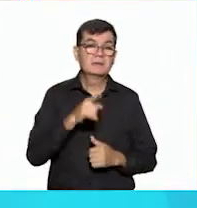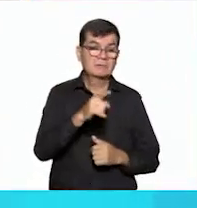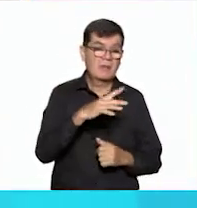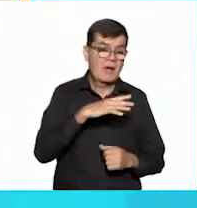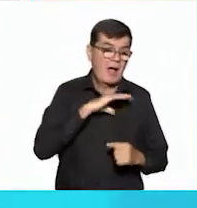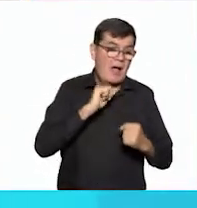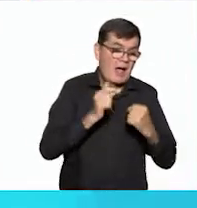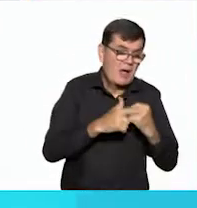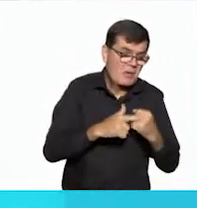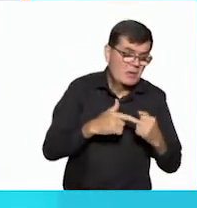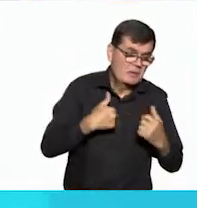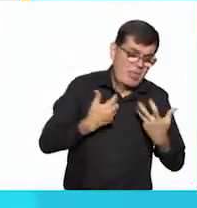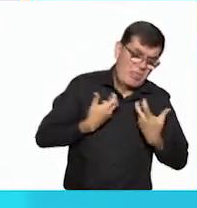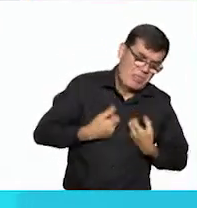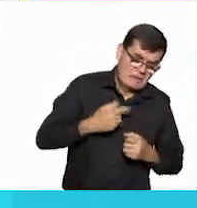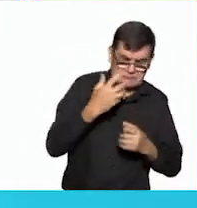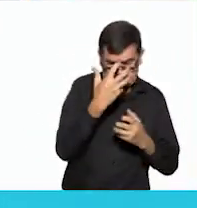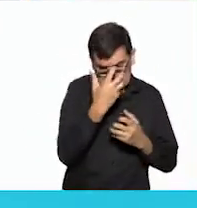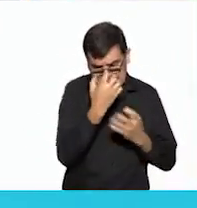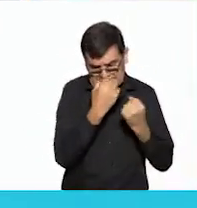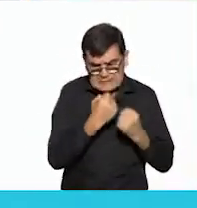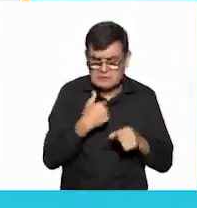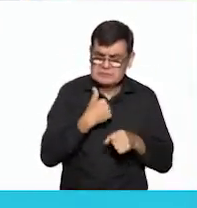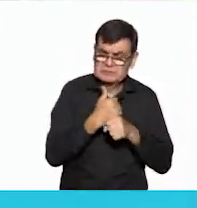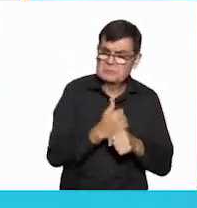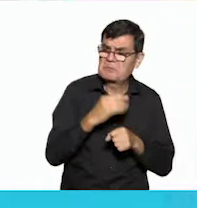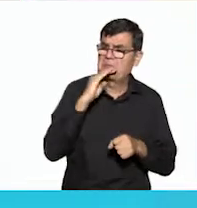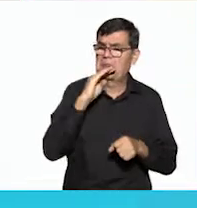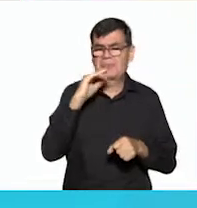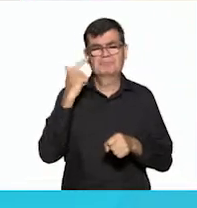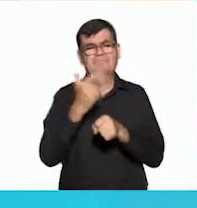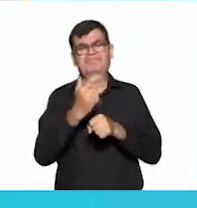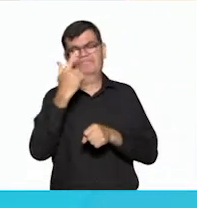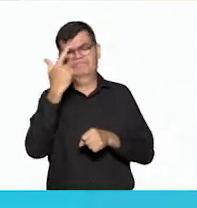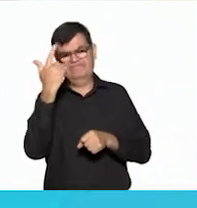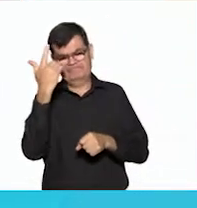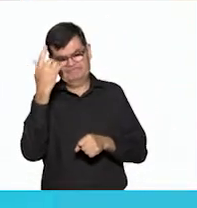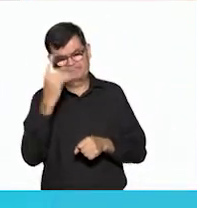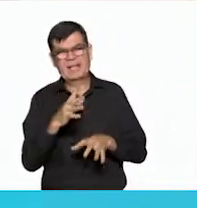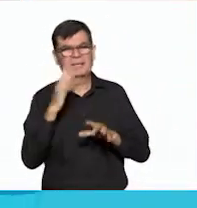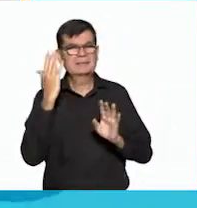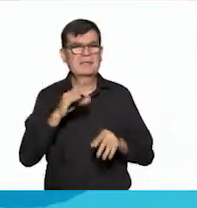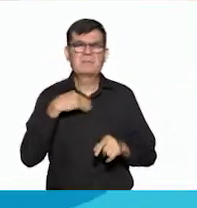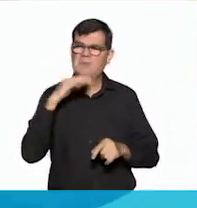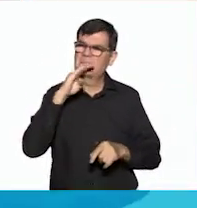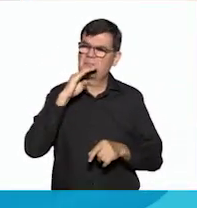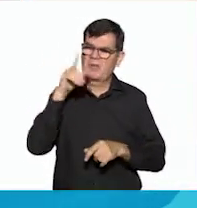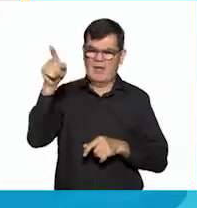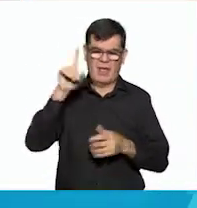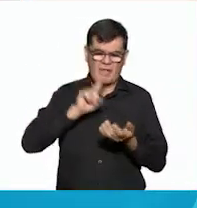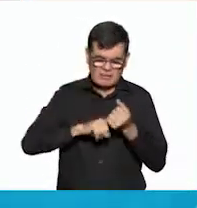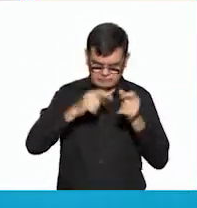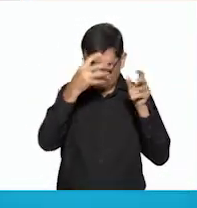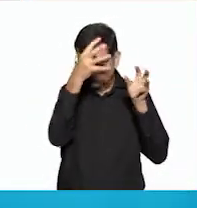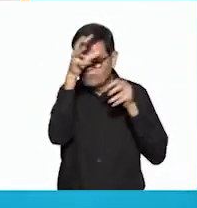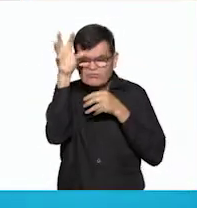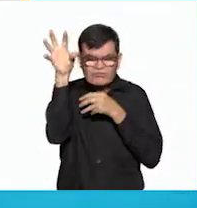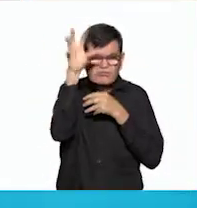te agobia alguna pena, ya lo sabe tu mamá. Las mamás tienen